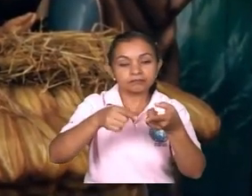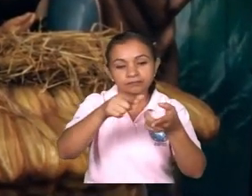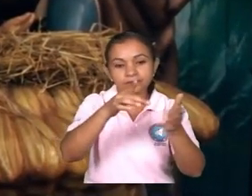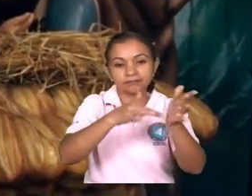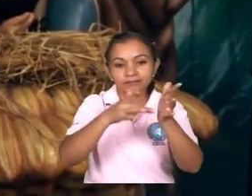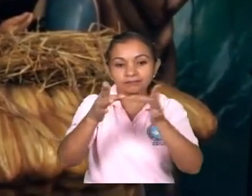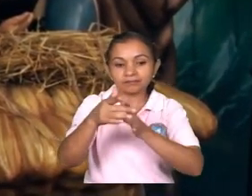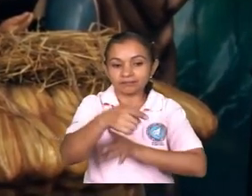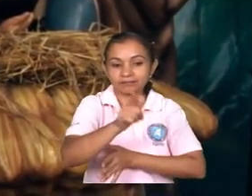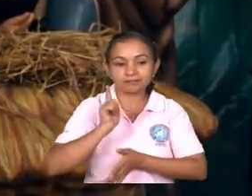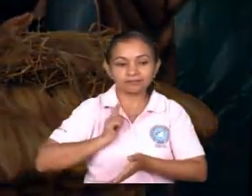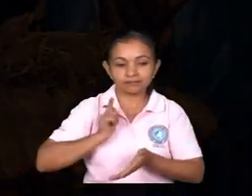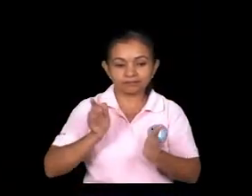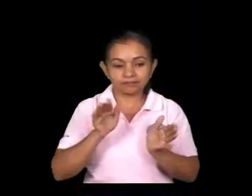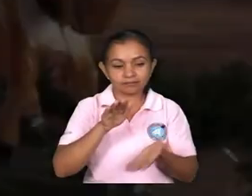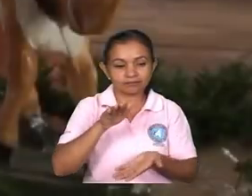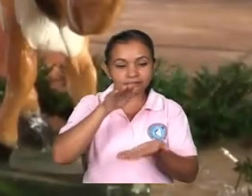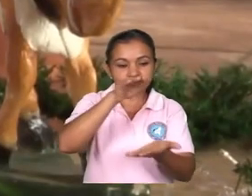Jesús.